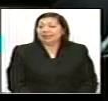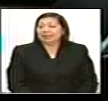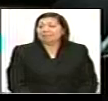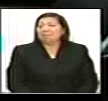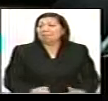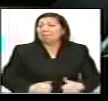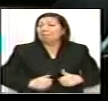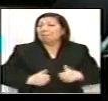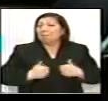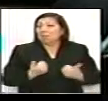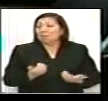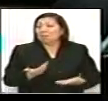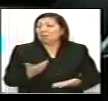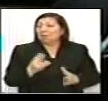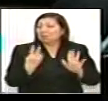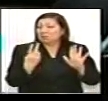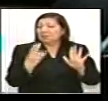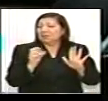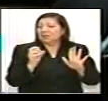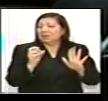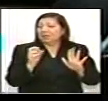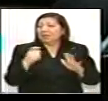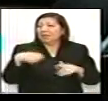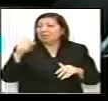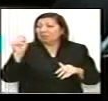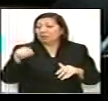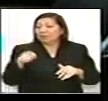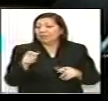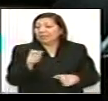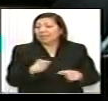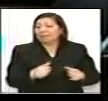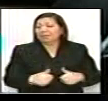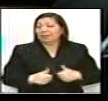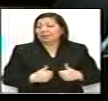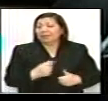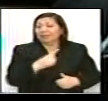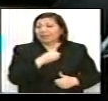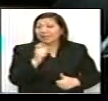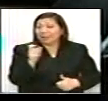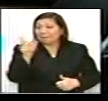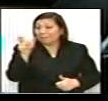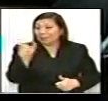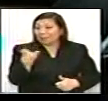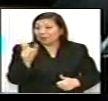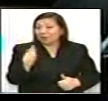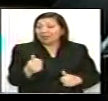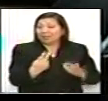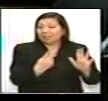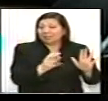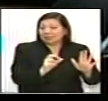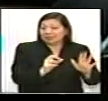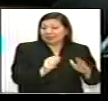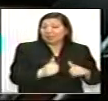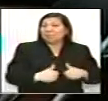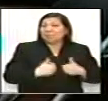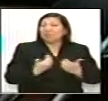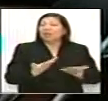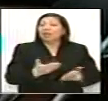vive más del 70% de la población. De cada 100 peruanos, 70 viven en la